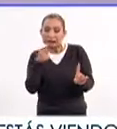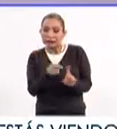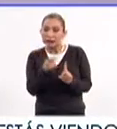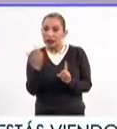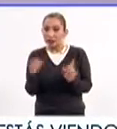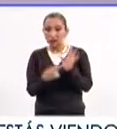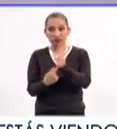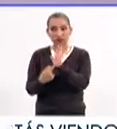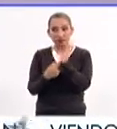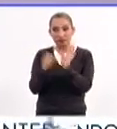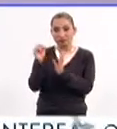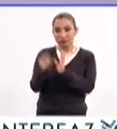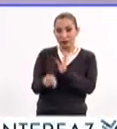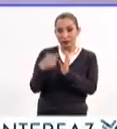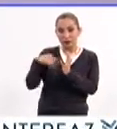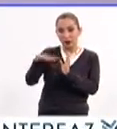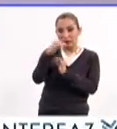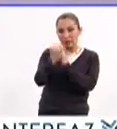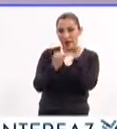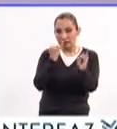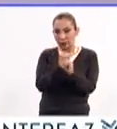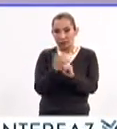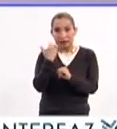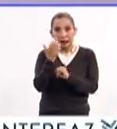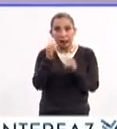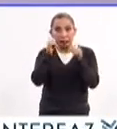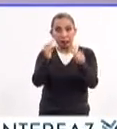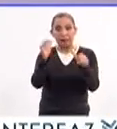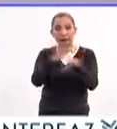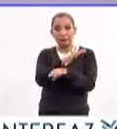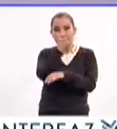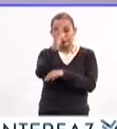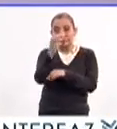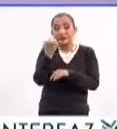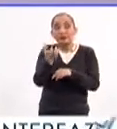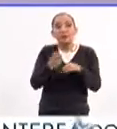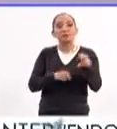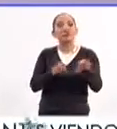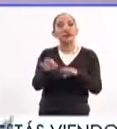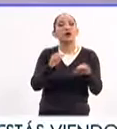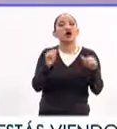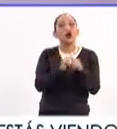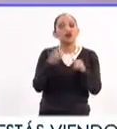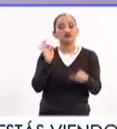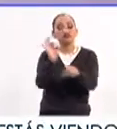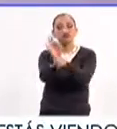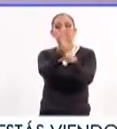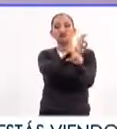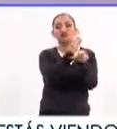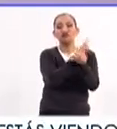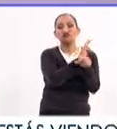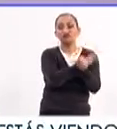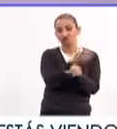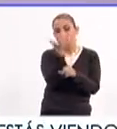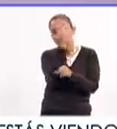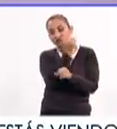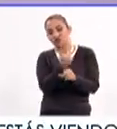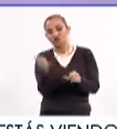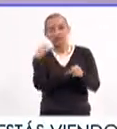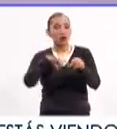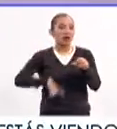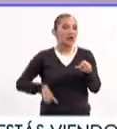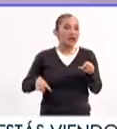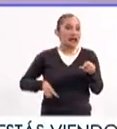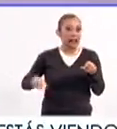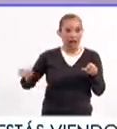y notorio como parte de la respuesta internacional al cambio climático. Esta labor se realiza mediante el fortalecimiento de las capacidades de los Estados